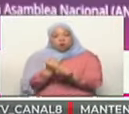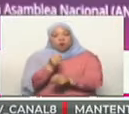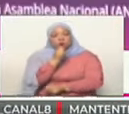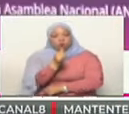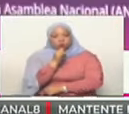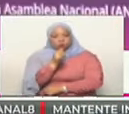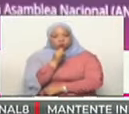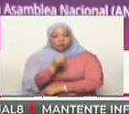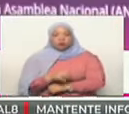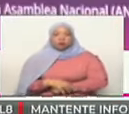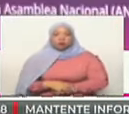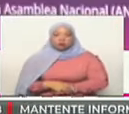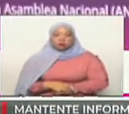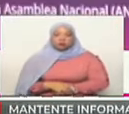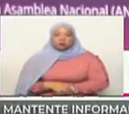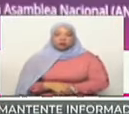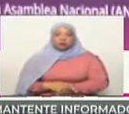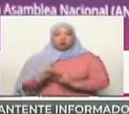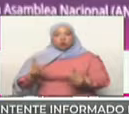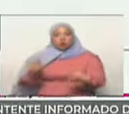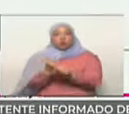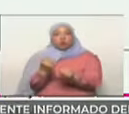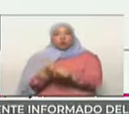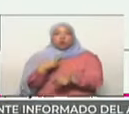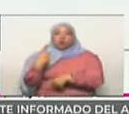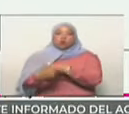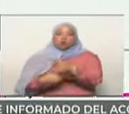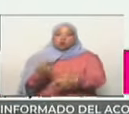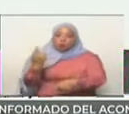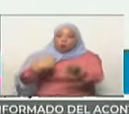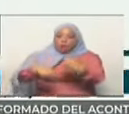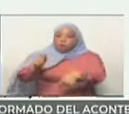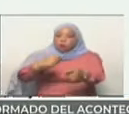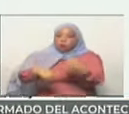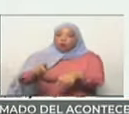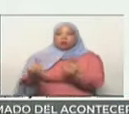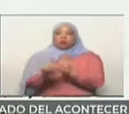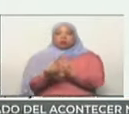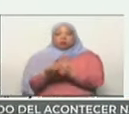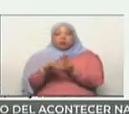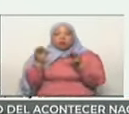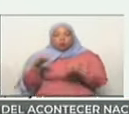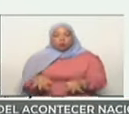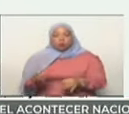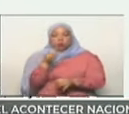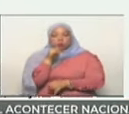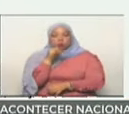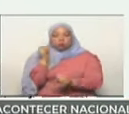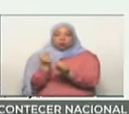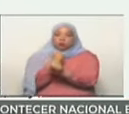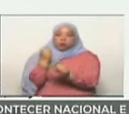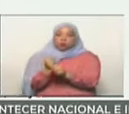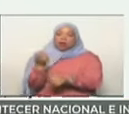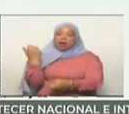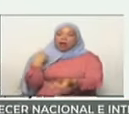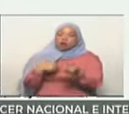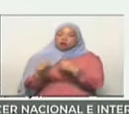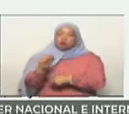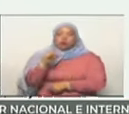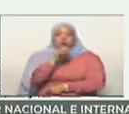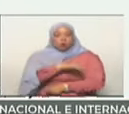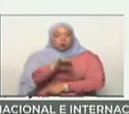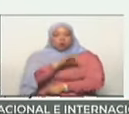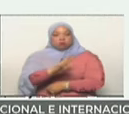que dice que la apertura de nuevos supermercados en el país está lejos de saturar el mercado. Esto lo dice la Asociación Nacional